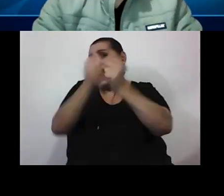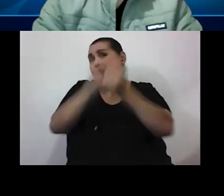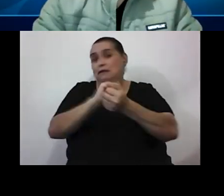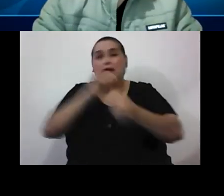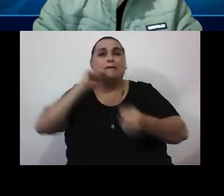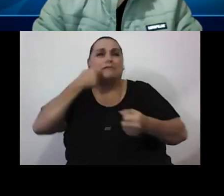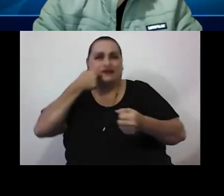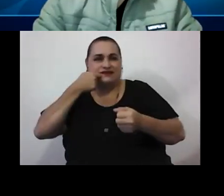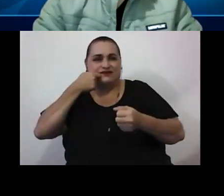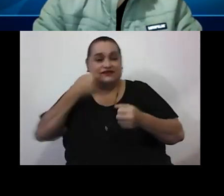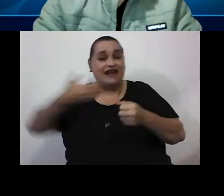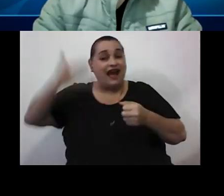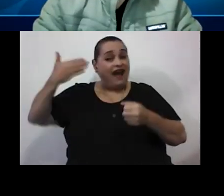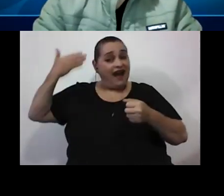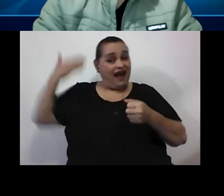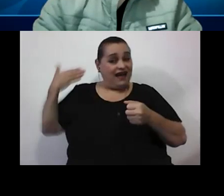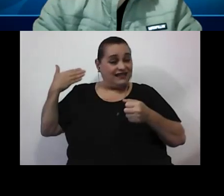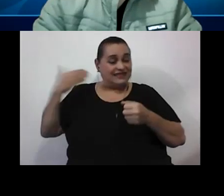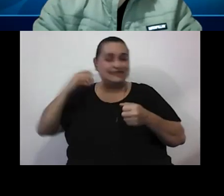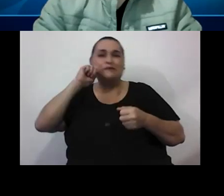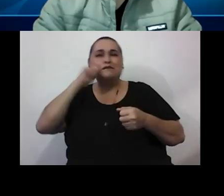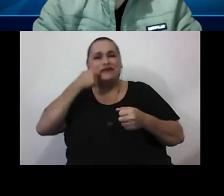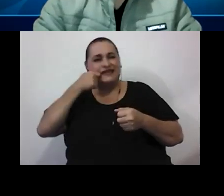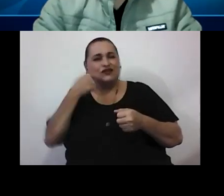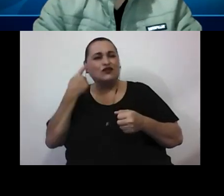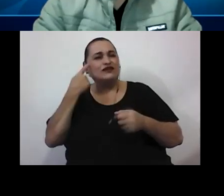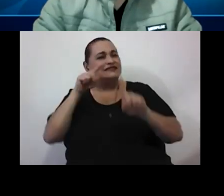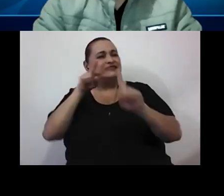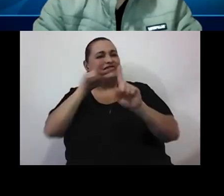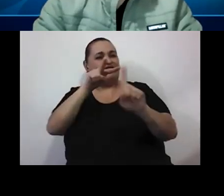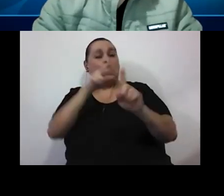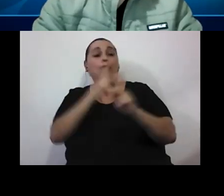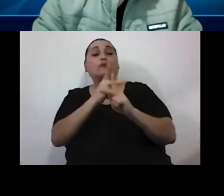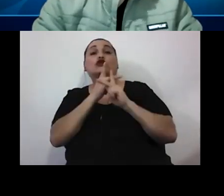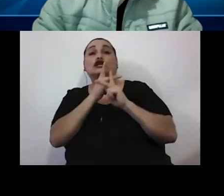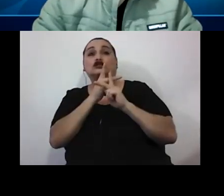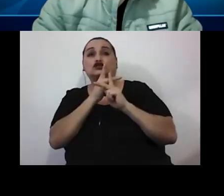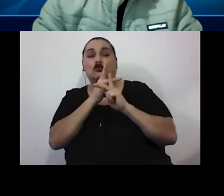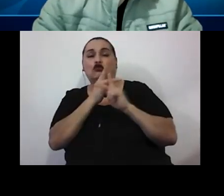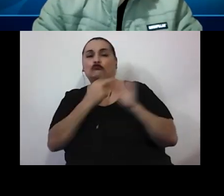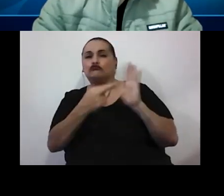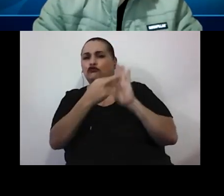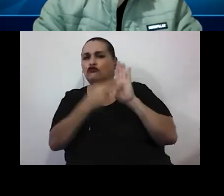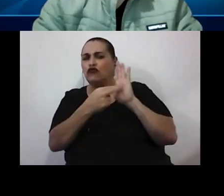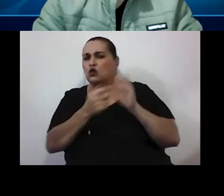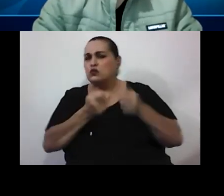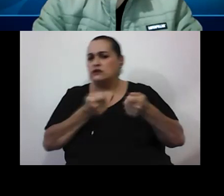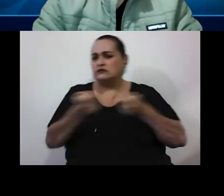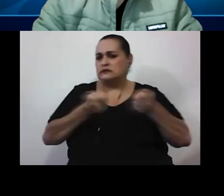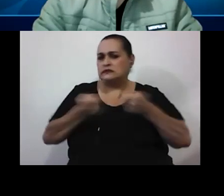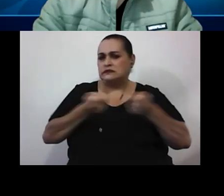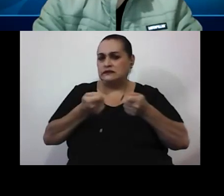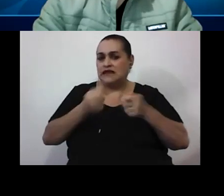porque antes era el paradigma de la protección irregular, donde el ejercicio